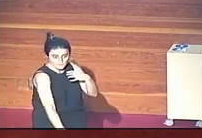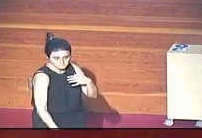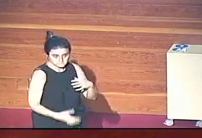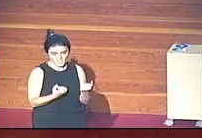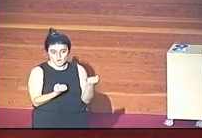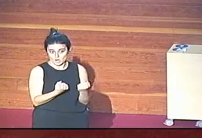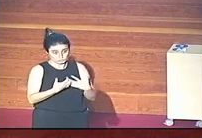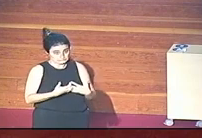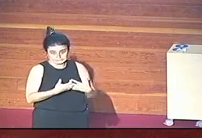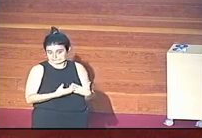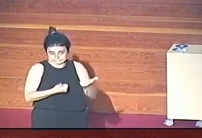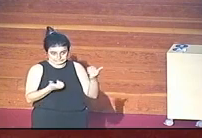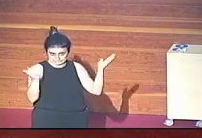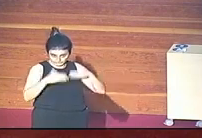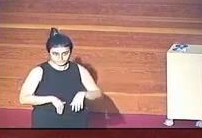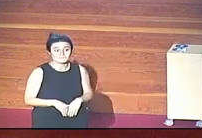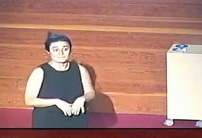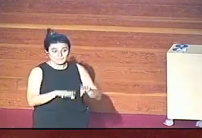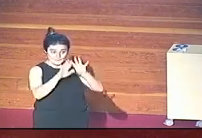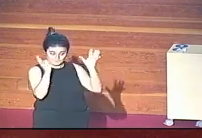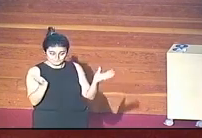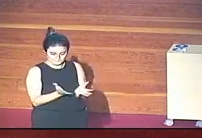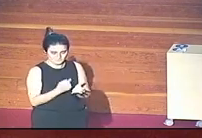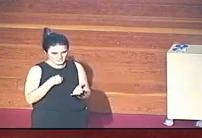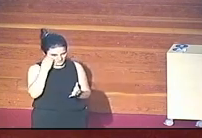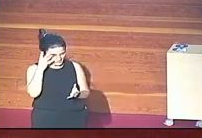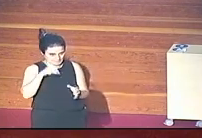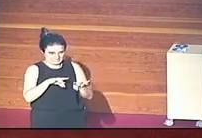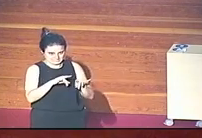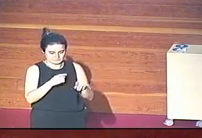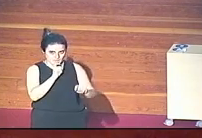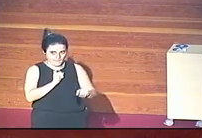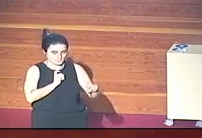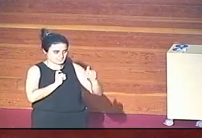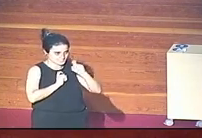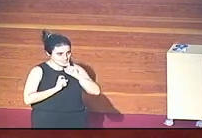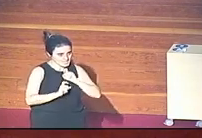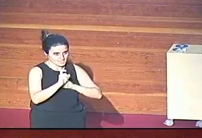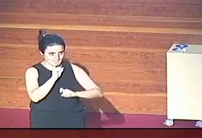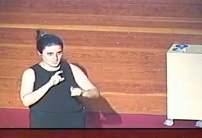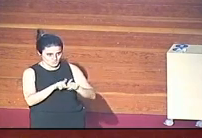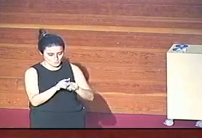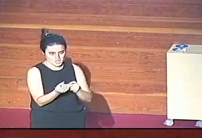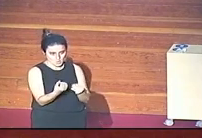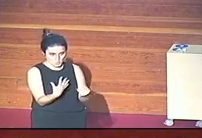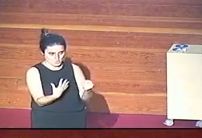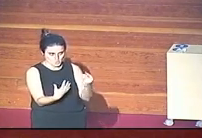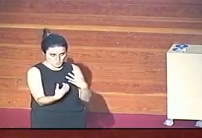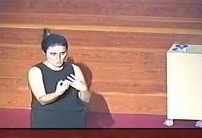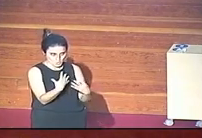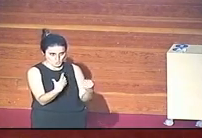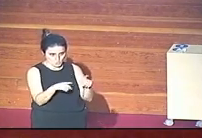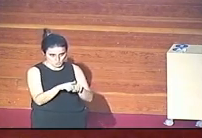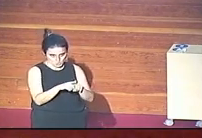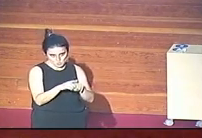bueno pues pues al planeta yo creo que nos está dando esas señales no esas luces d de socorro y